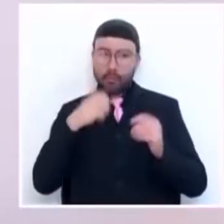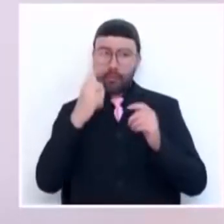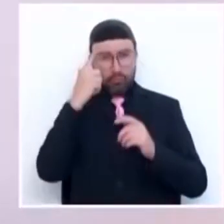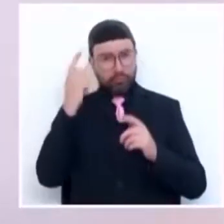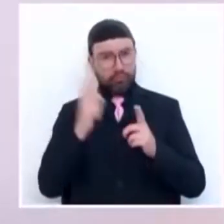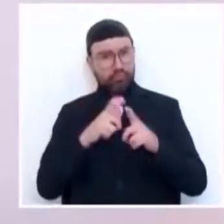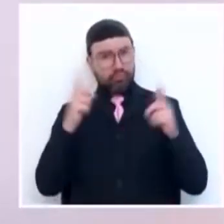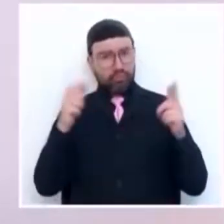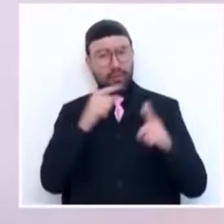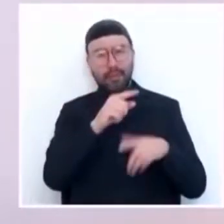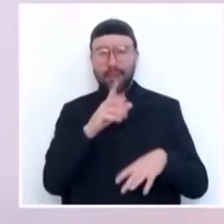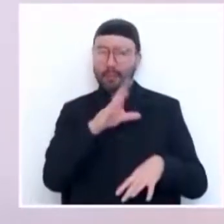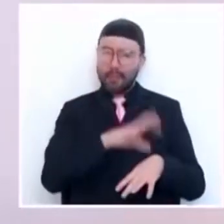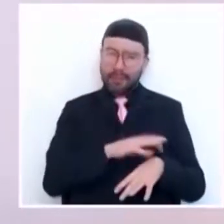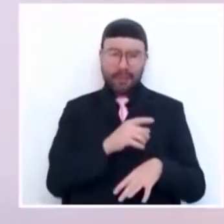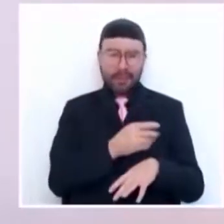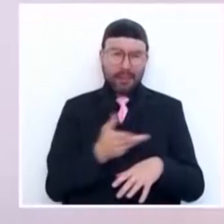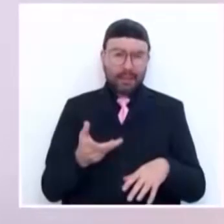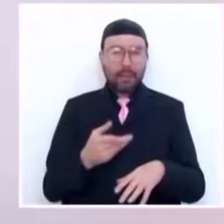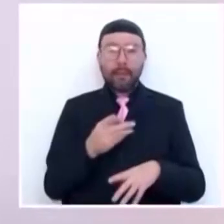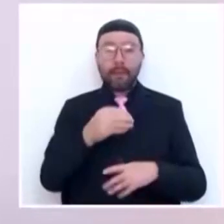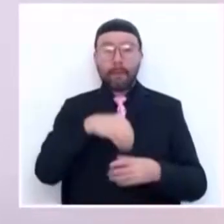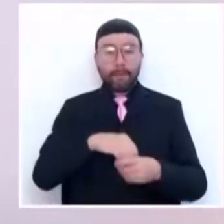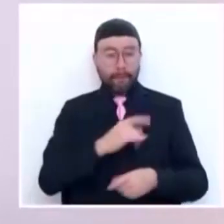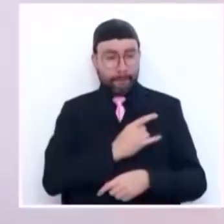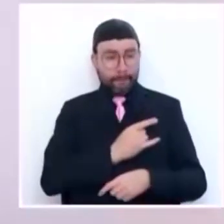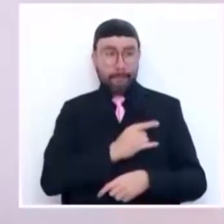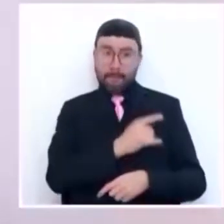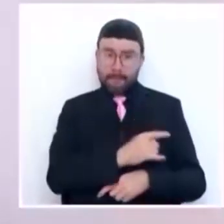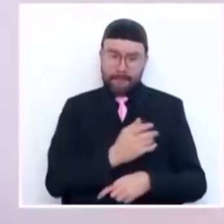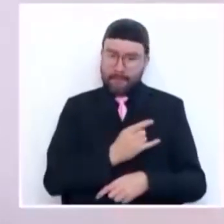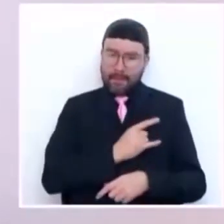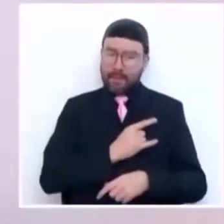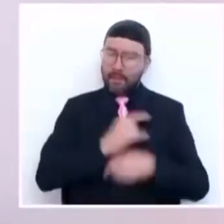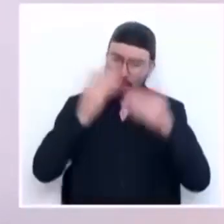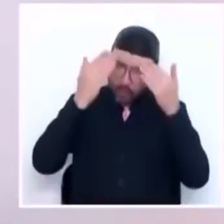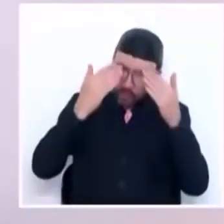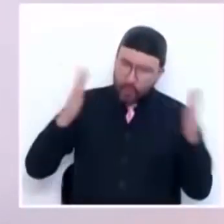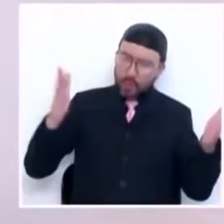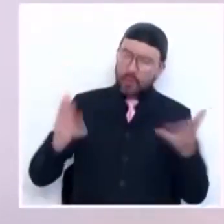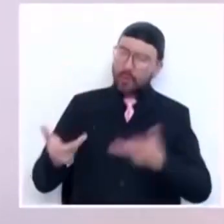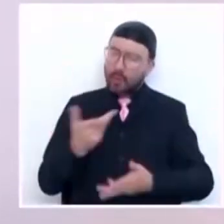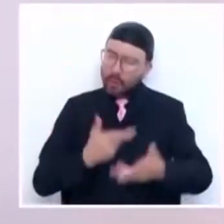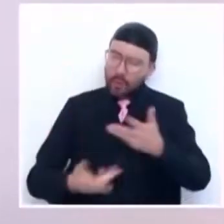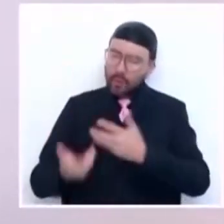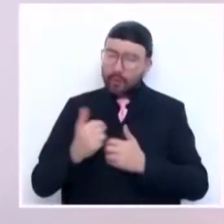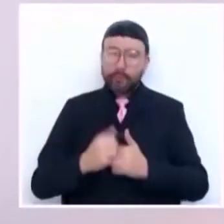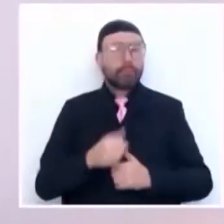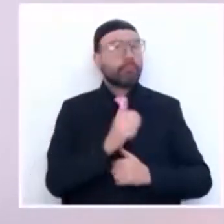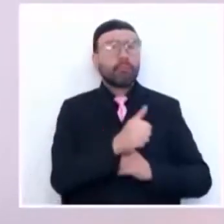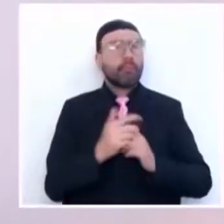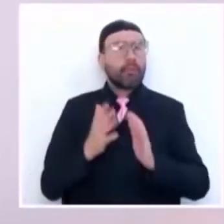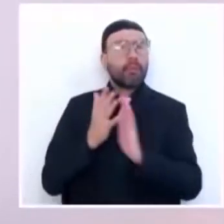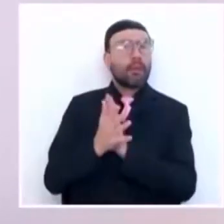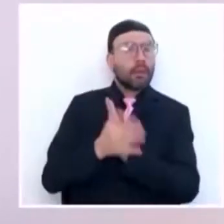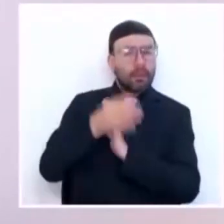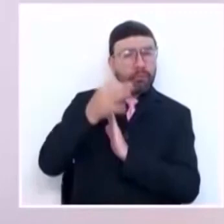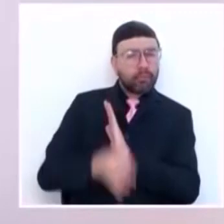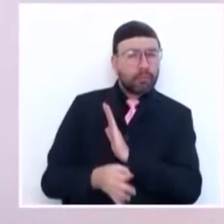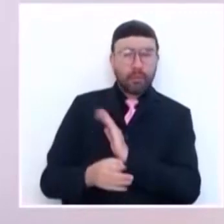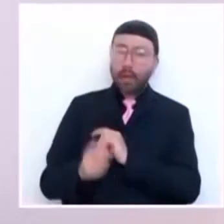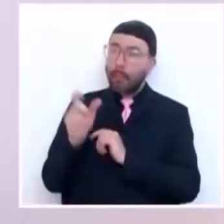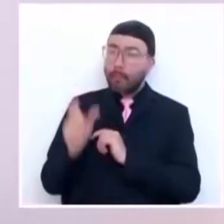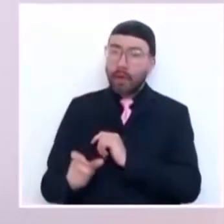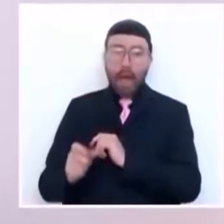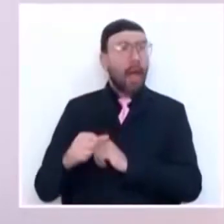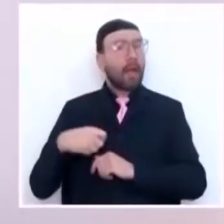la medicina y cómo en la universidad ella es tan abierta a todos los estudiantes. Y me habló de una persona, ella me decía,